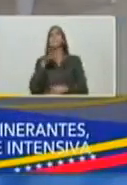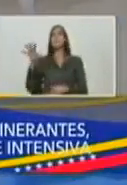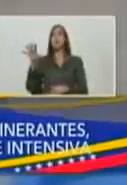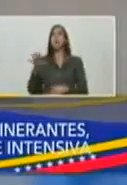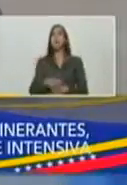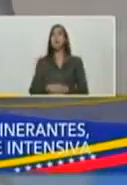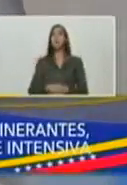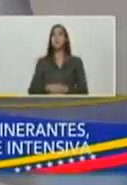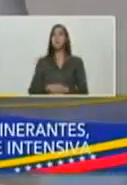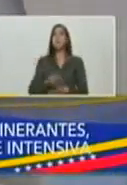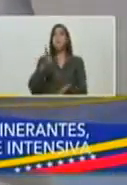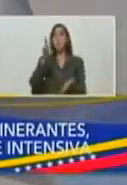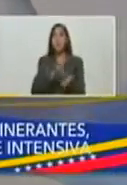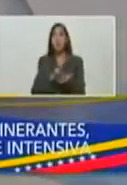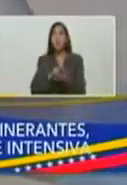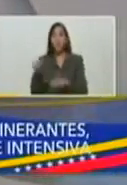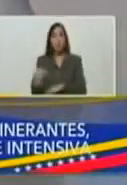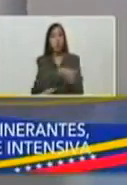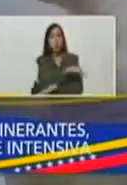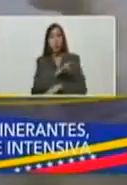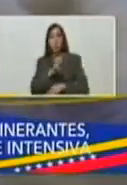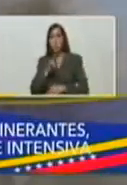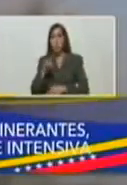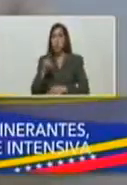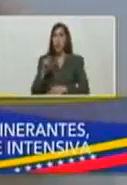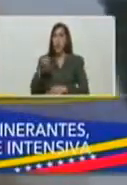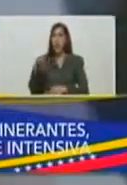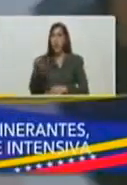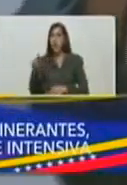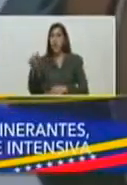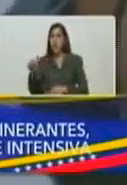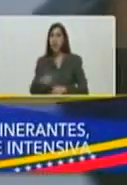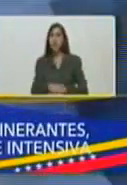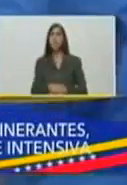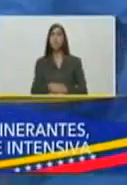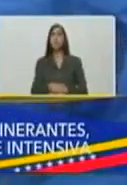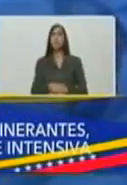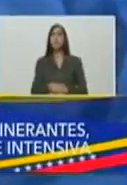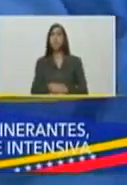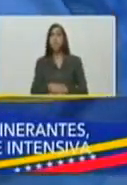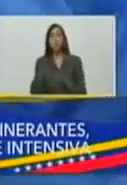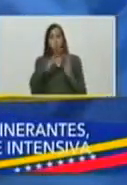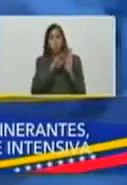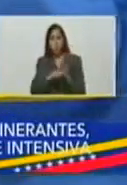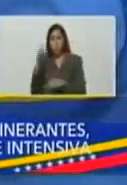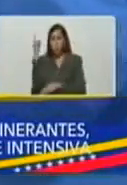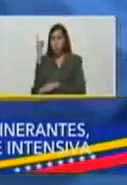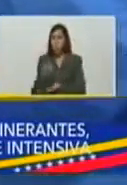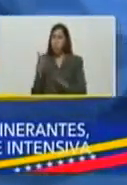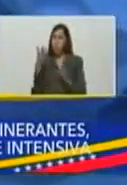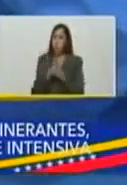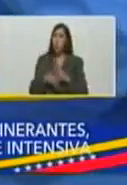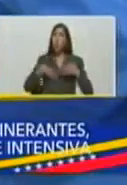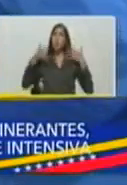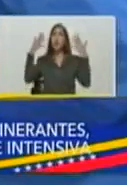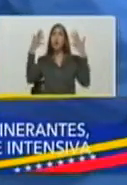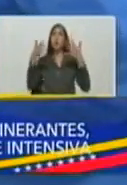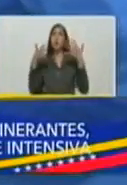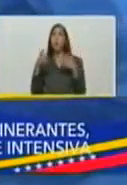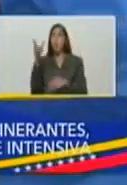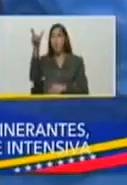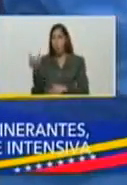Bicentenaria, ubicada en Avenida Urdaneta, en la esquina de Platanal. Siguiendo sus instrucciones y bajo la orientación del